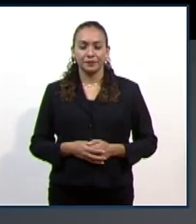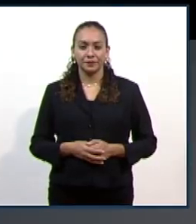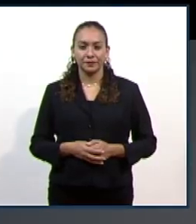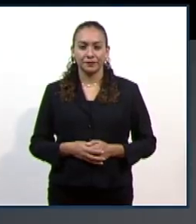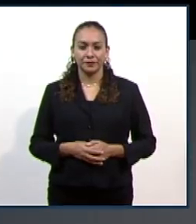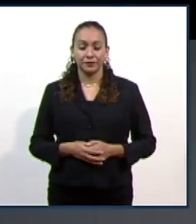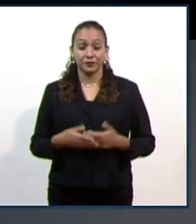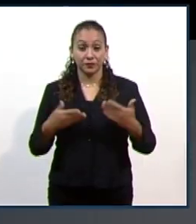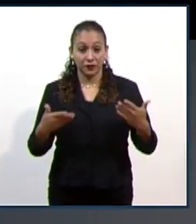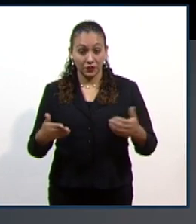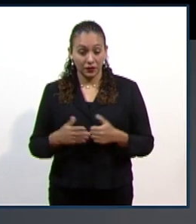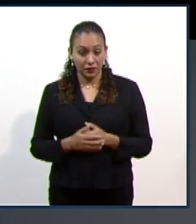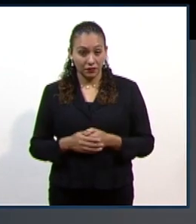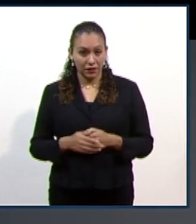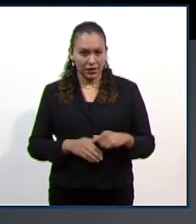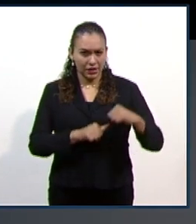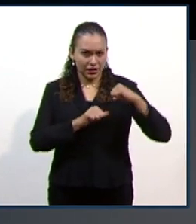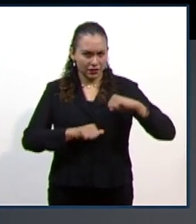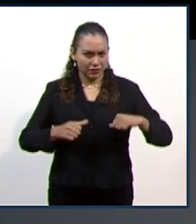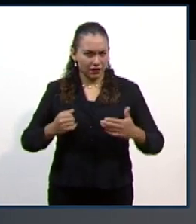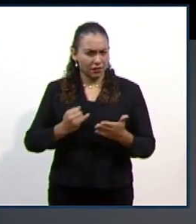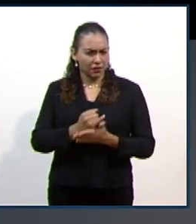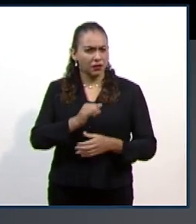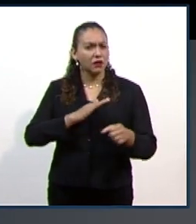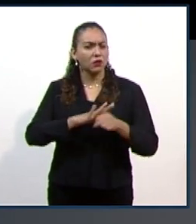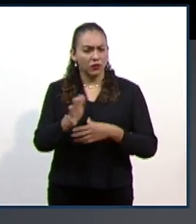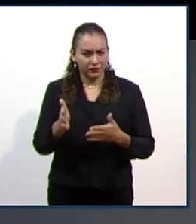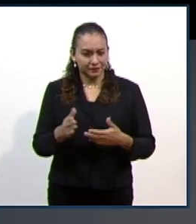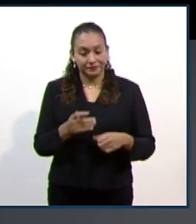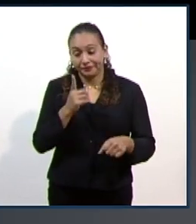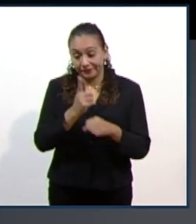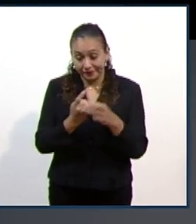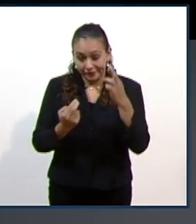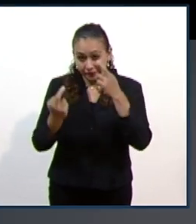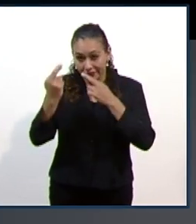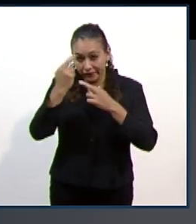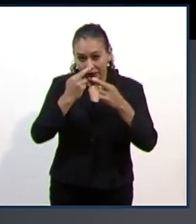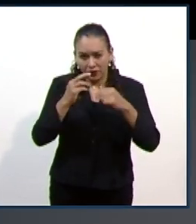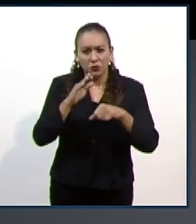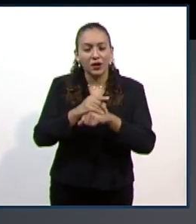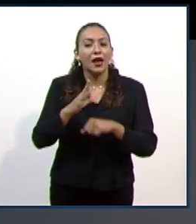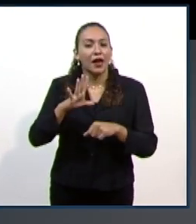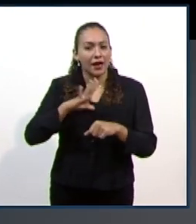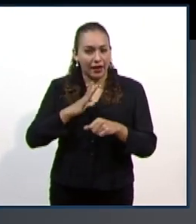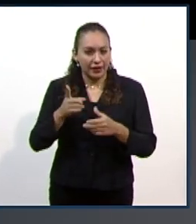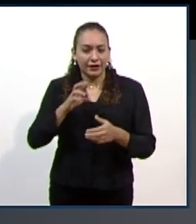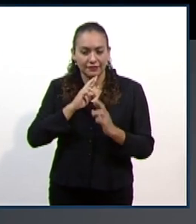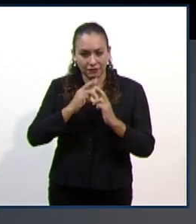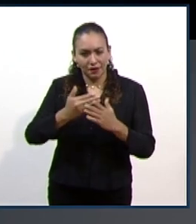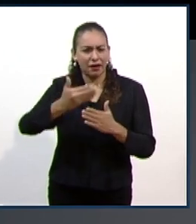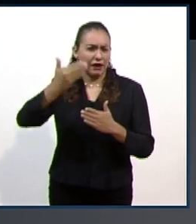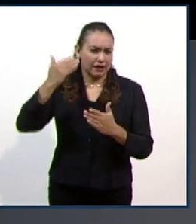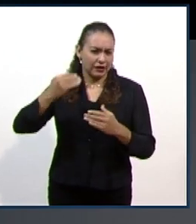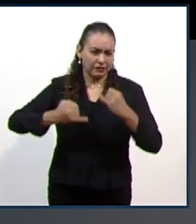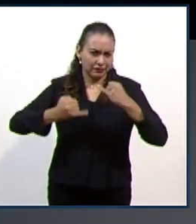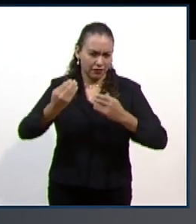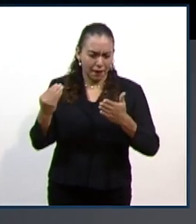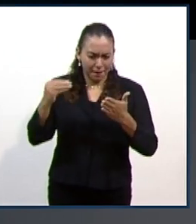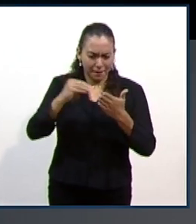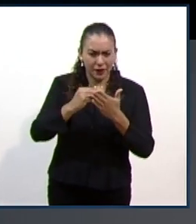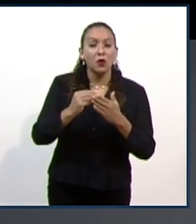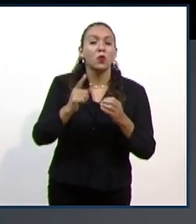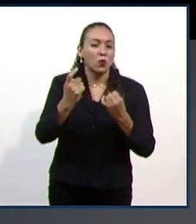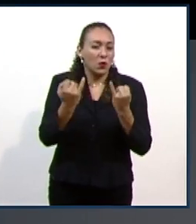La determinación de la autoridad esencialmente se ajustó a la línea jurisdiccional trazada por la Sala Superior, en la cual ha delineado